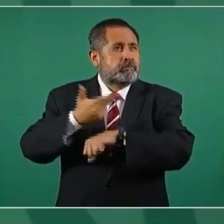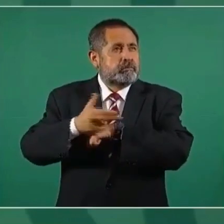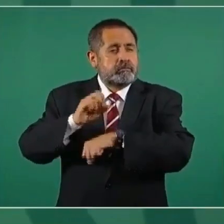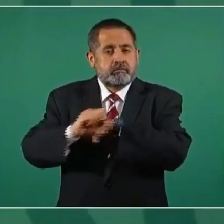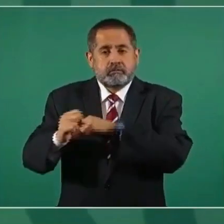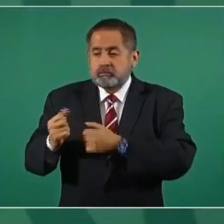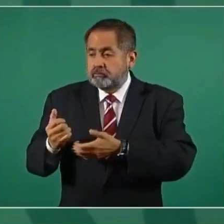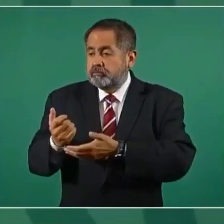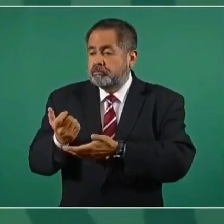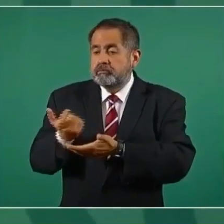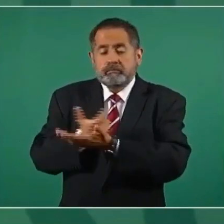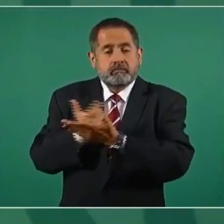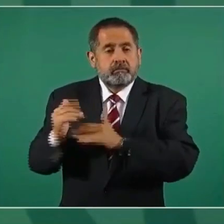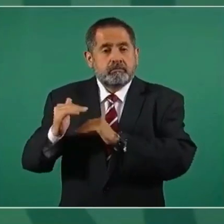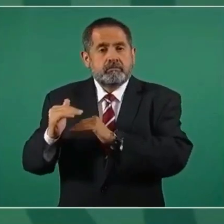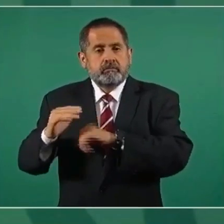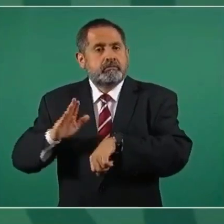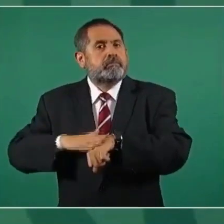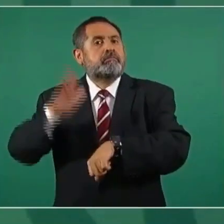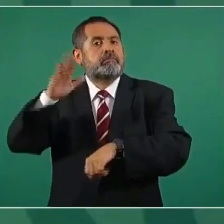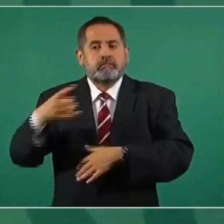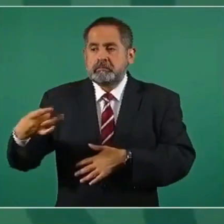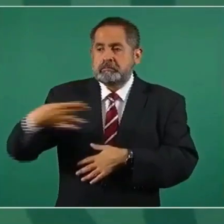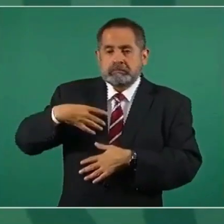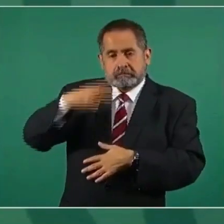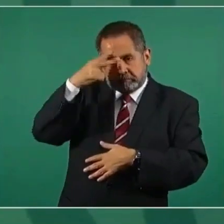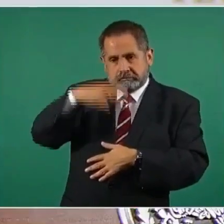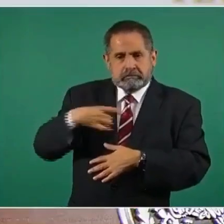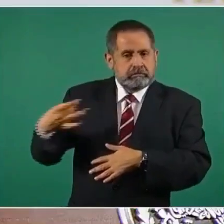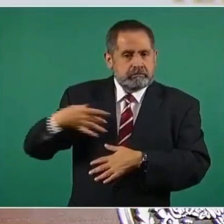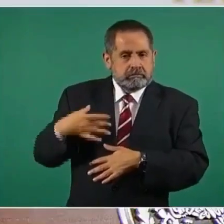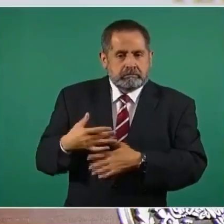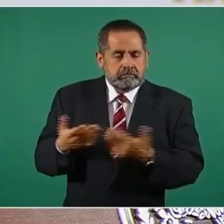es más alto que el salario mínimo en México.